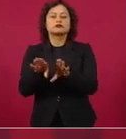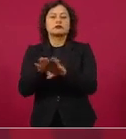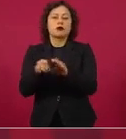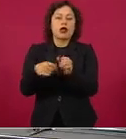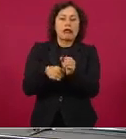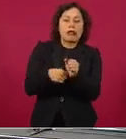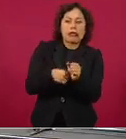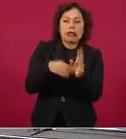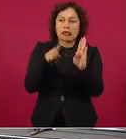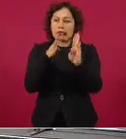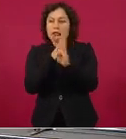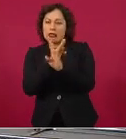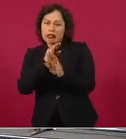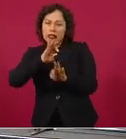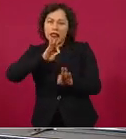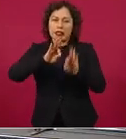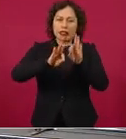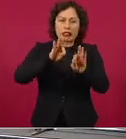encubierta, soterrada,